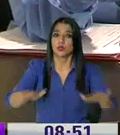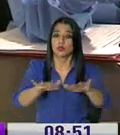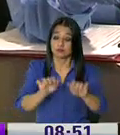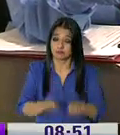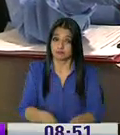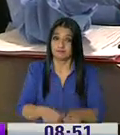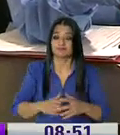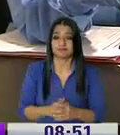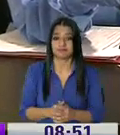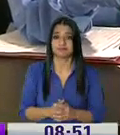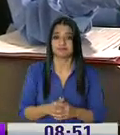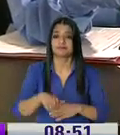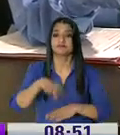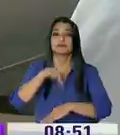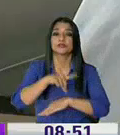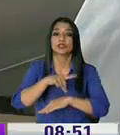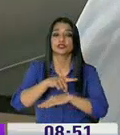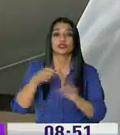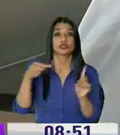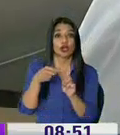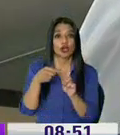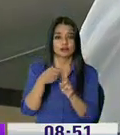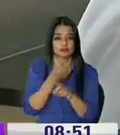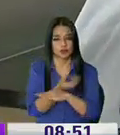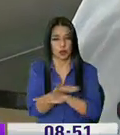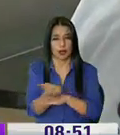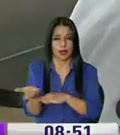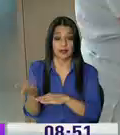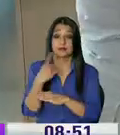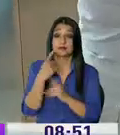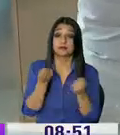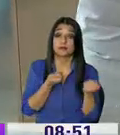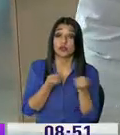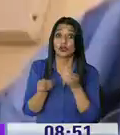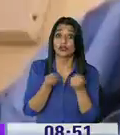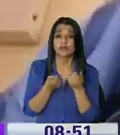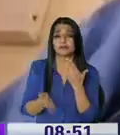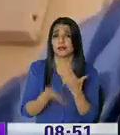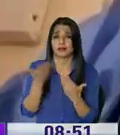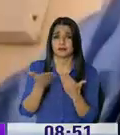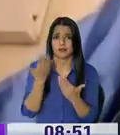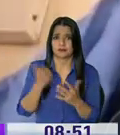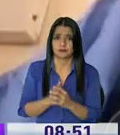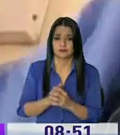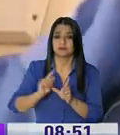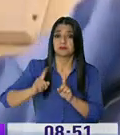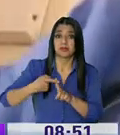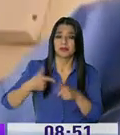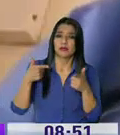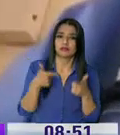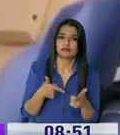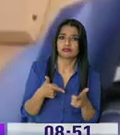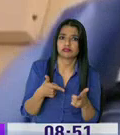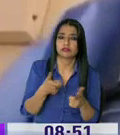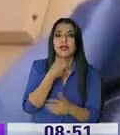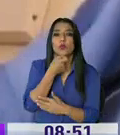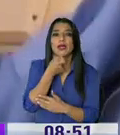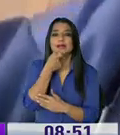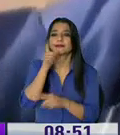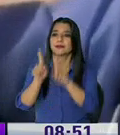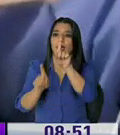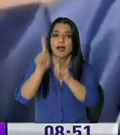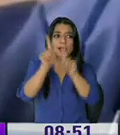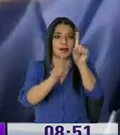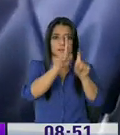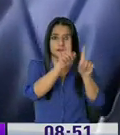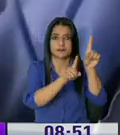A decir del médico Santiago Carrasco, dicho control es sencillo. Primero la vigilancia, una encuesta.